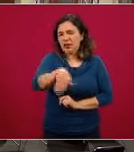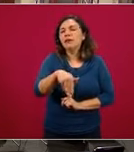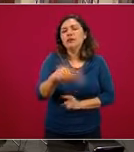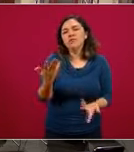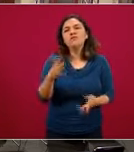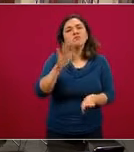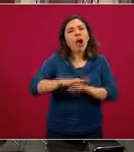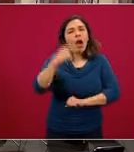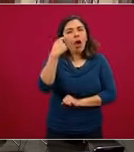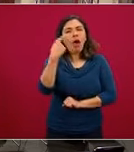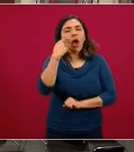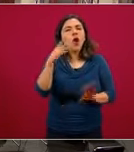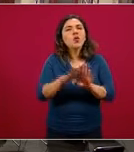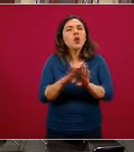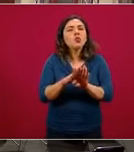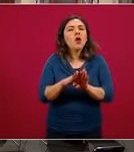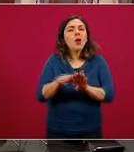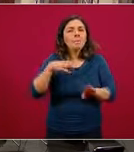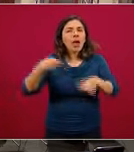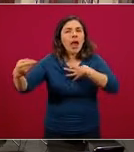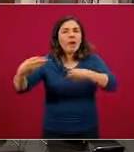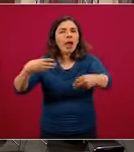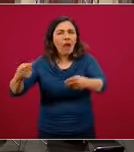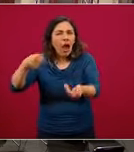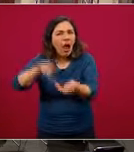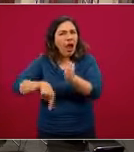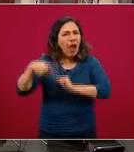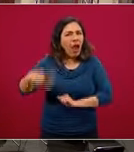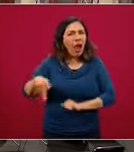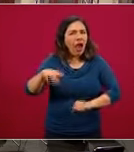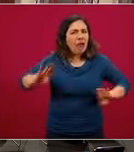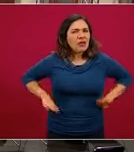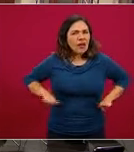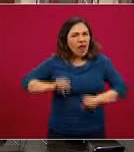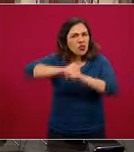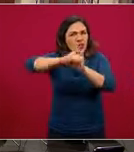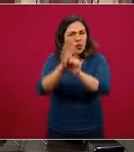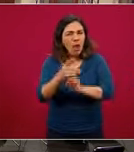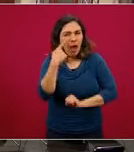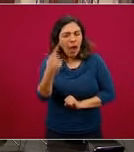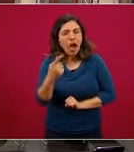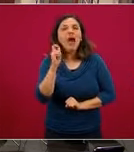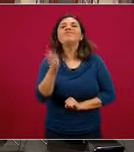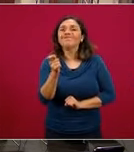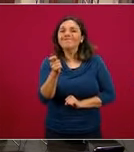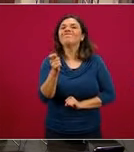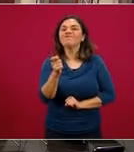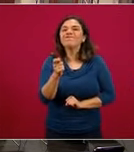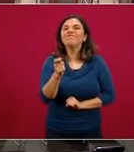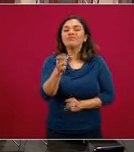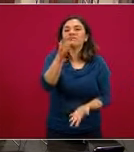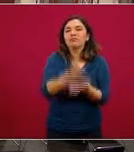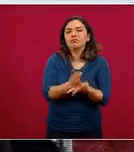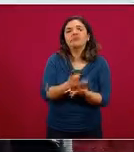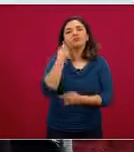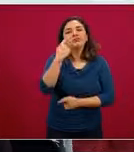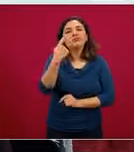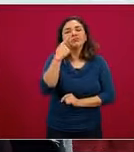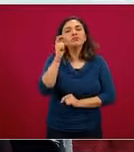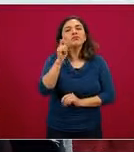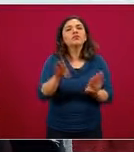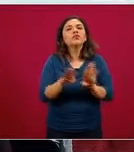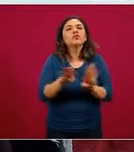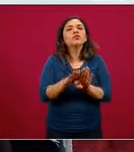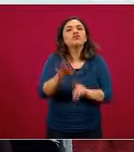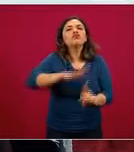general, por el mecanismo de transmisión que tiene COVID-19, y es algo que hemos estado presentando de